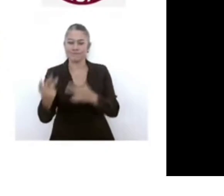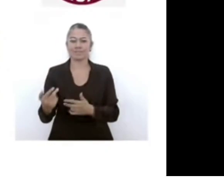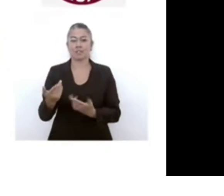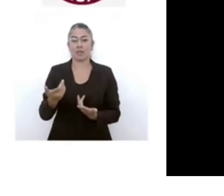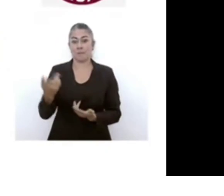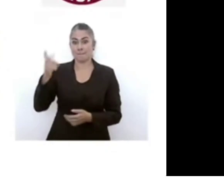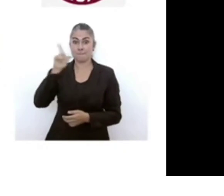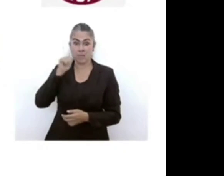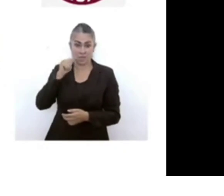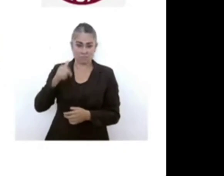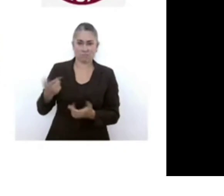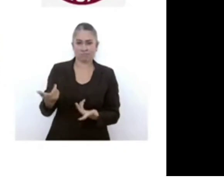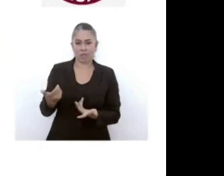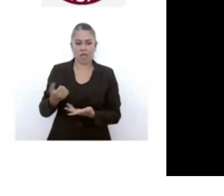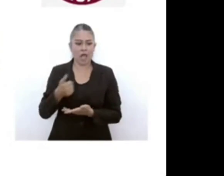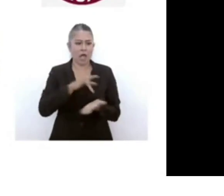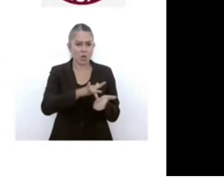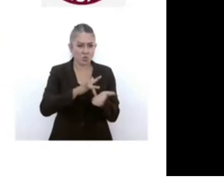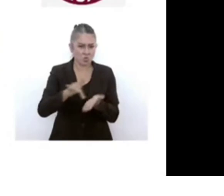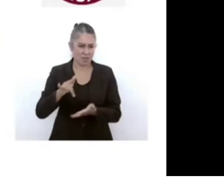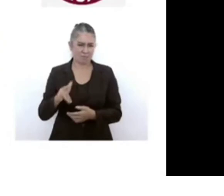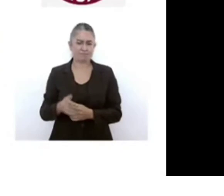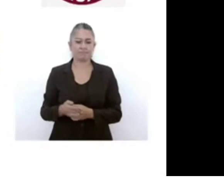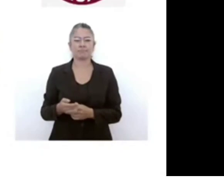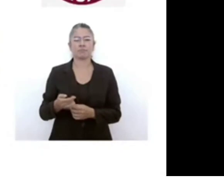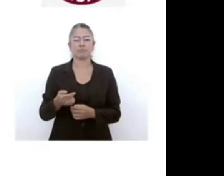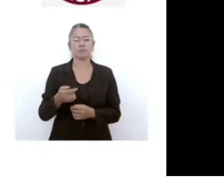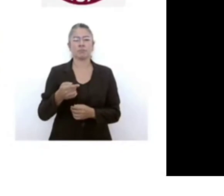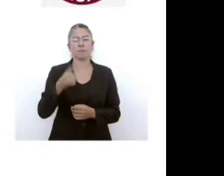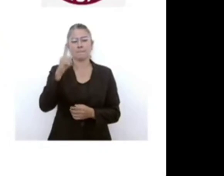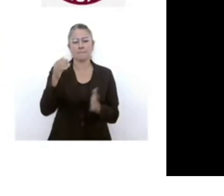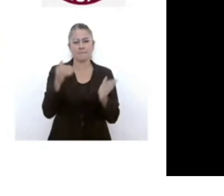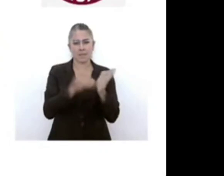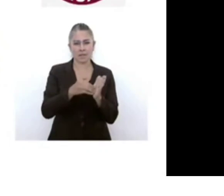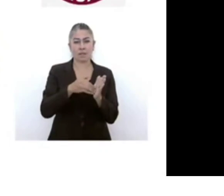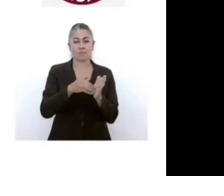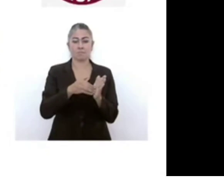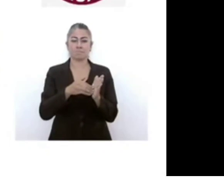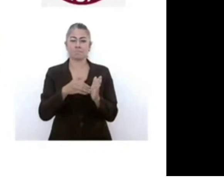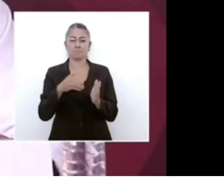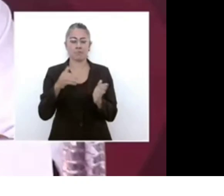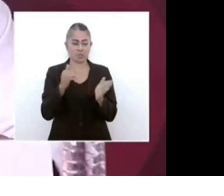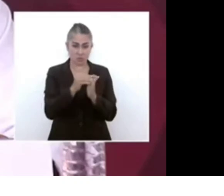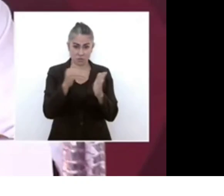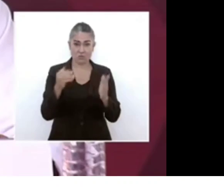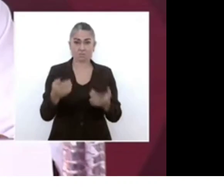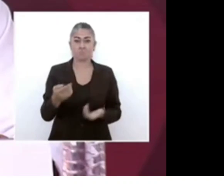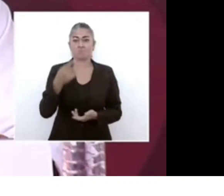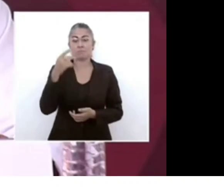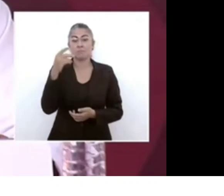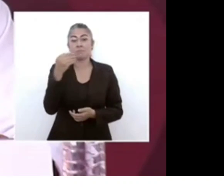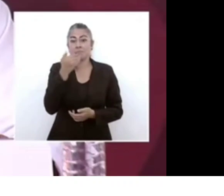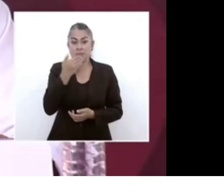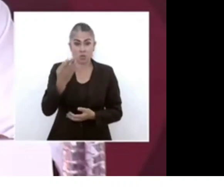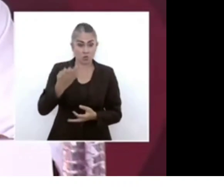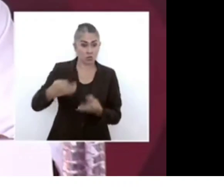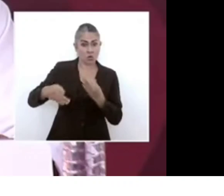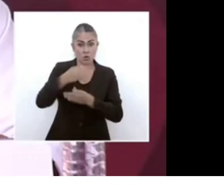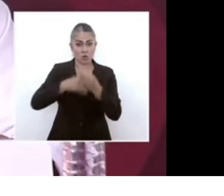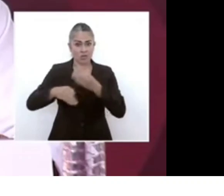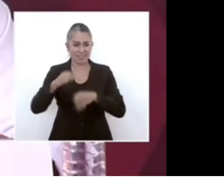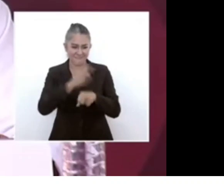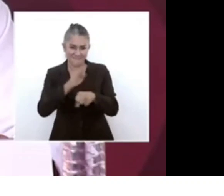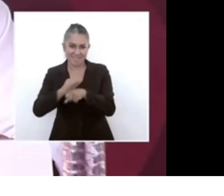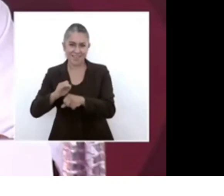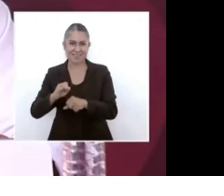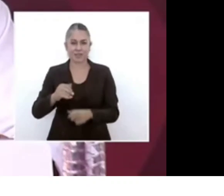10.000 pesos por un total de 142 millones 10.000 pesos. Con el apoyo de la Secretaría de la Defensa Nacional